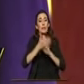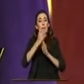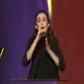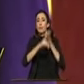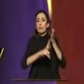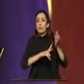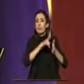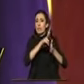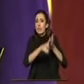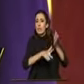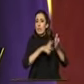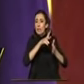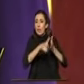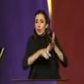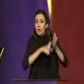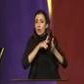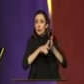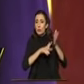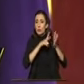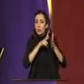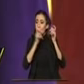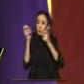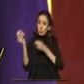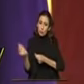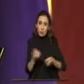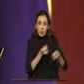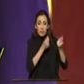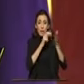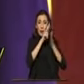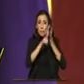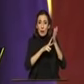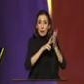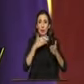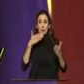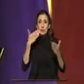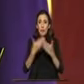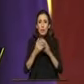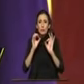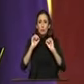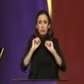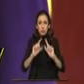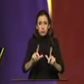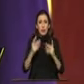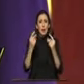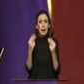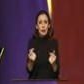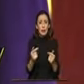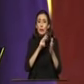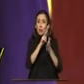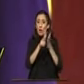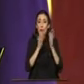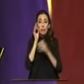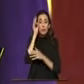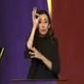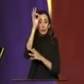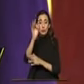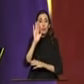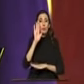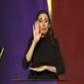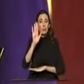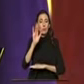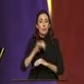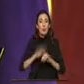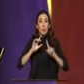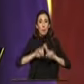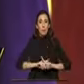tren. Nos dicen que es un tren bala, que gracias a él llegaremos en un abrir y cerrar de ojos al futuro prometido.